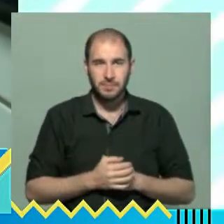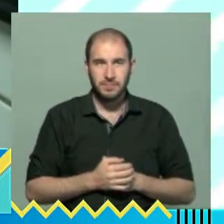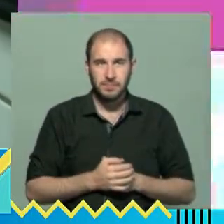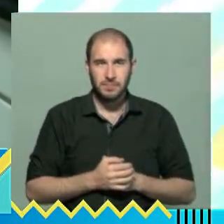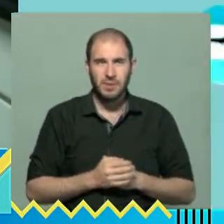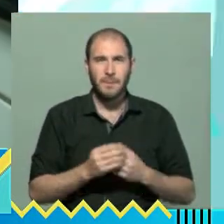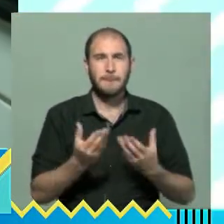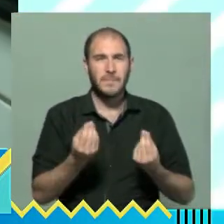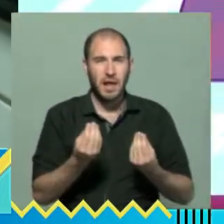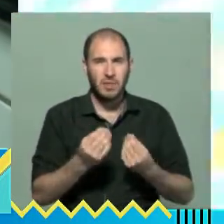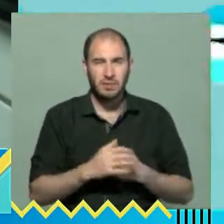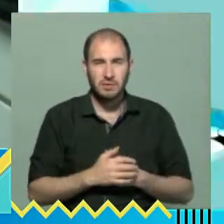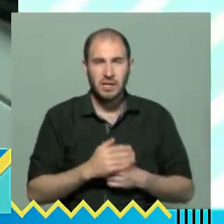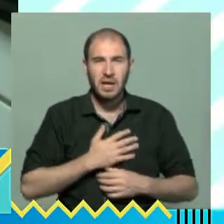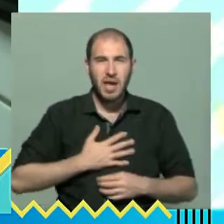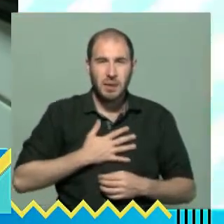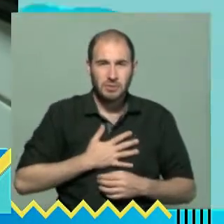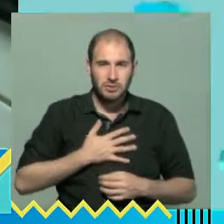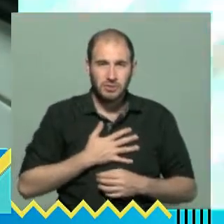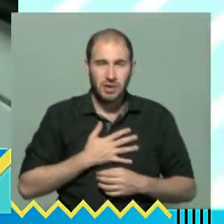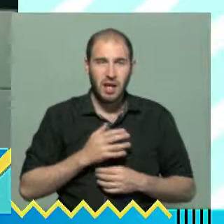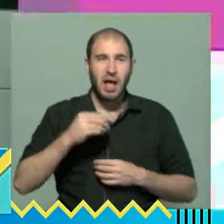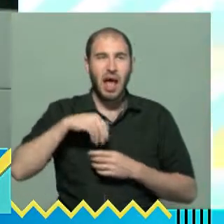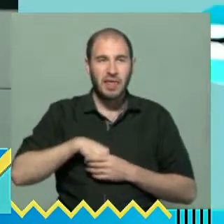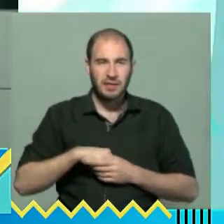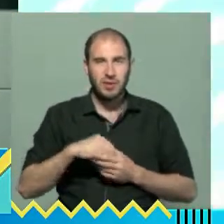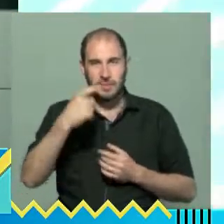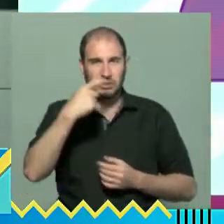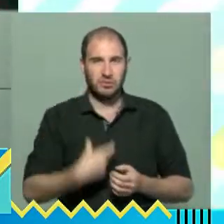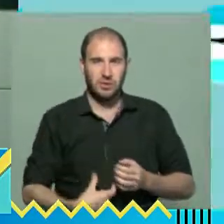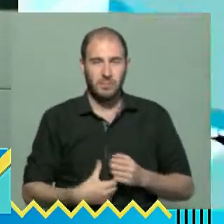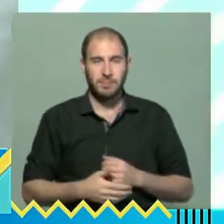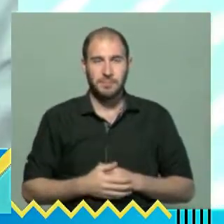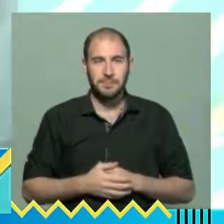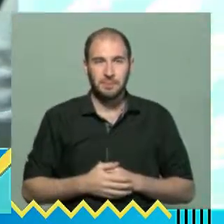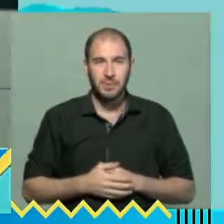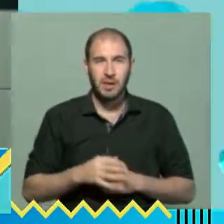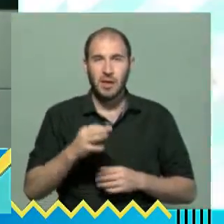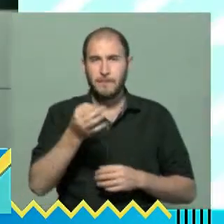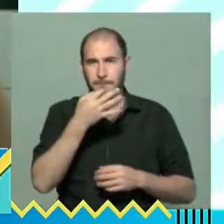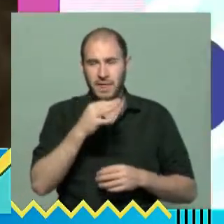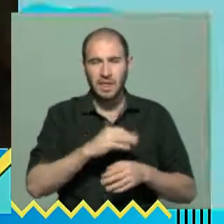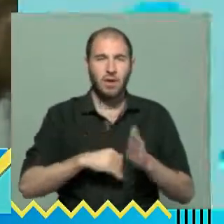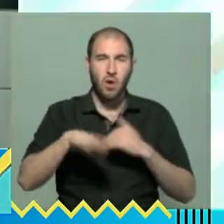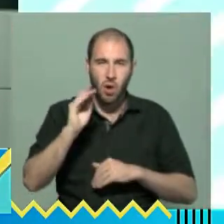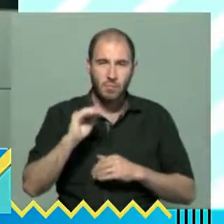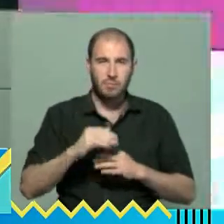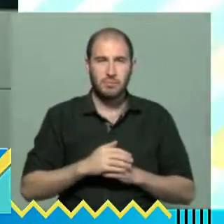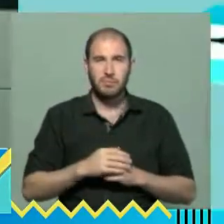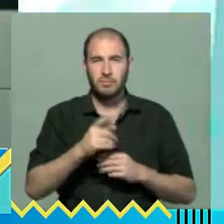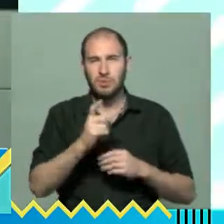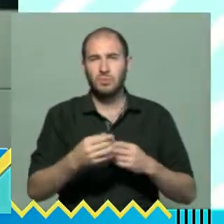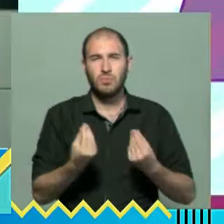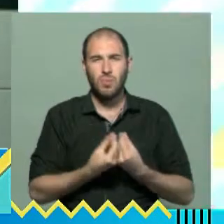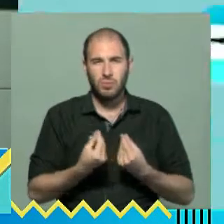el miedo y bueno, y las emociones forman parte de esta persona. La sobremedicalización sería otra, viste que hay